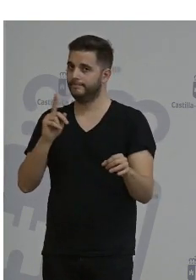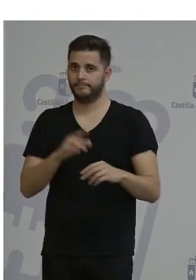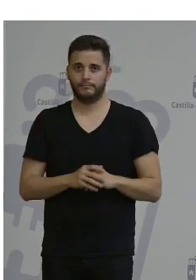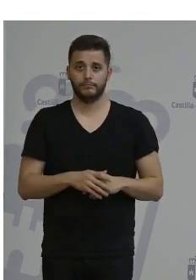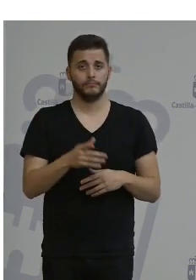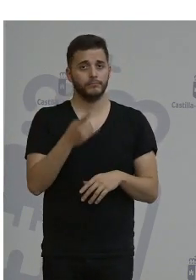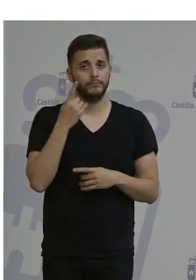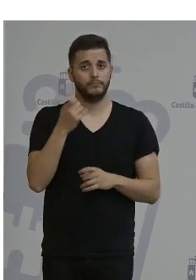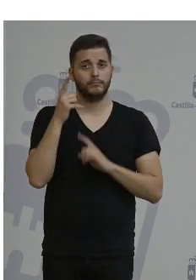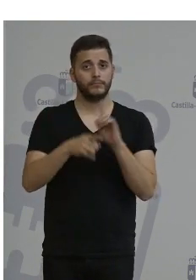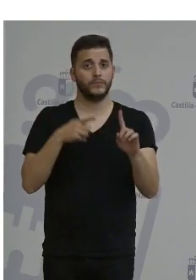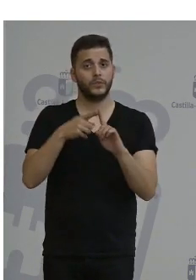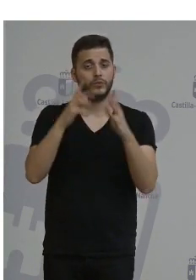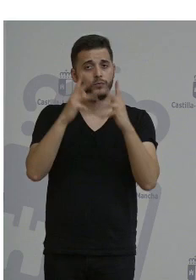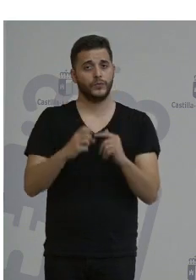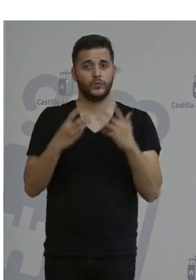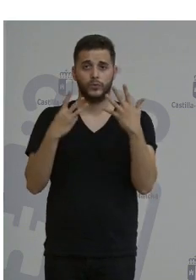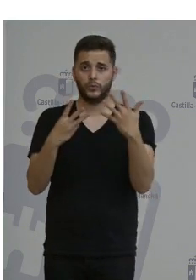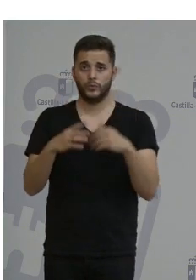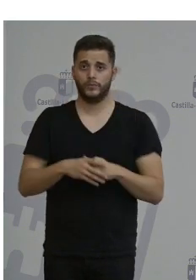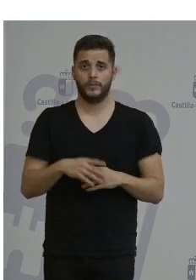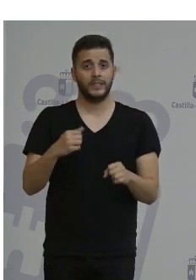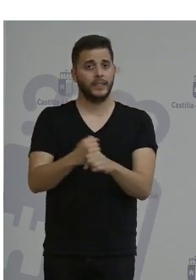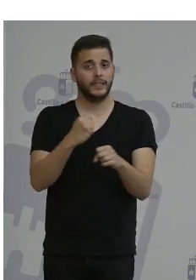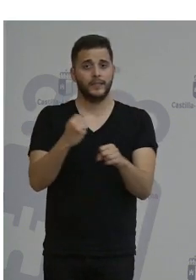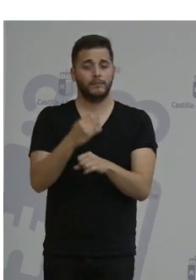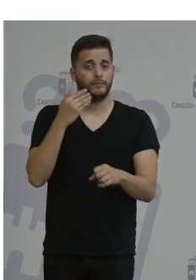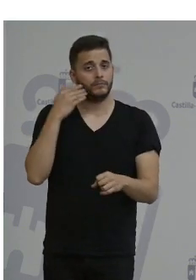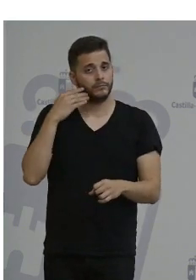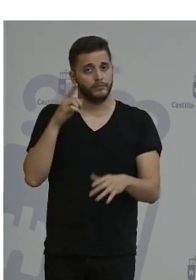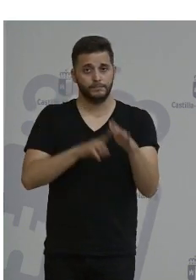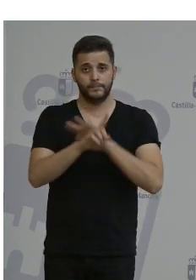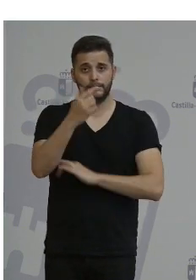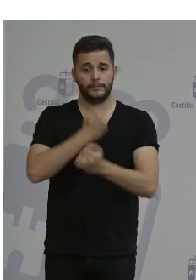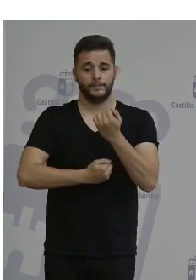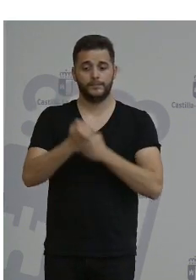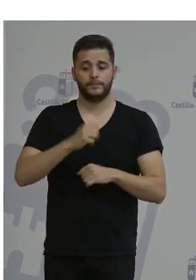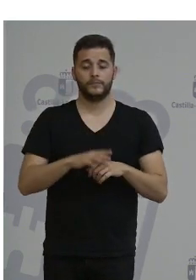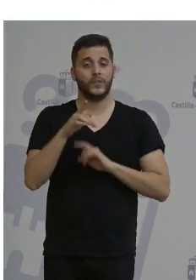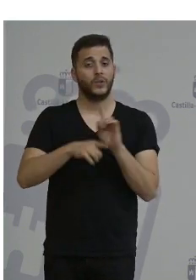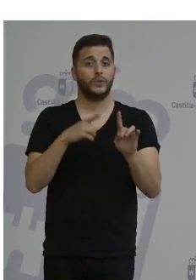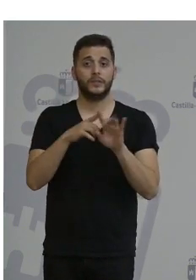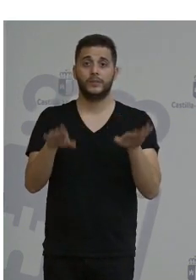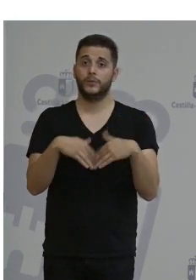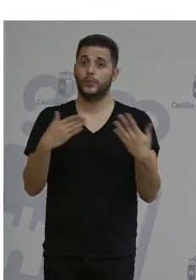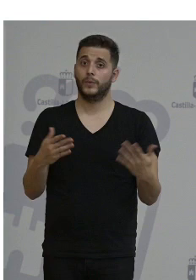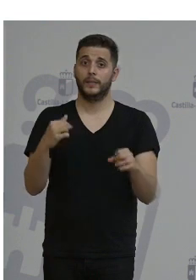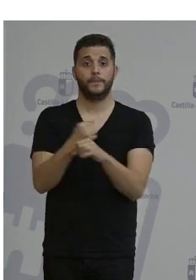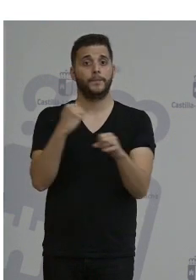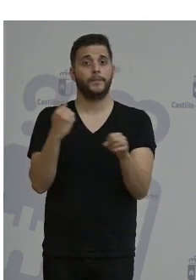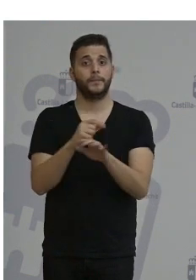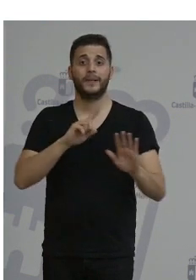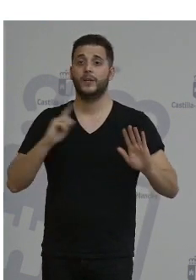ello mencionar el objetivo número ocho, trabajo decente y crecimiento económico, cuyo fin es lograr empleo